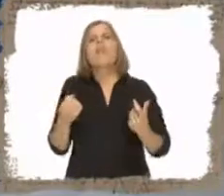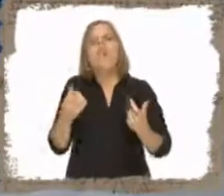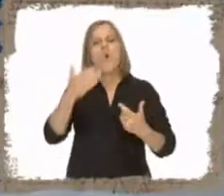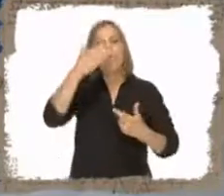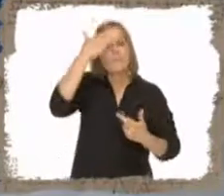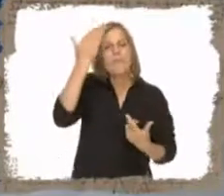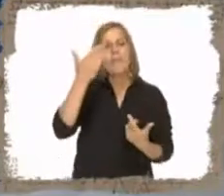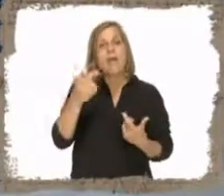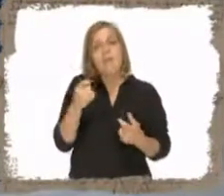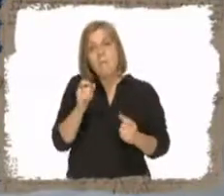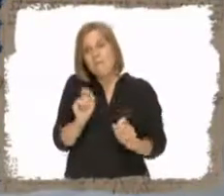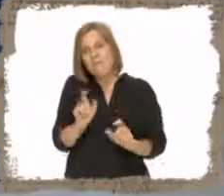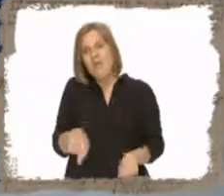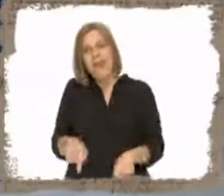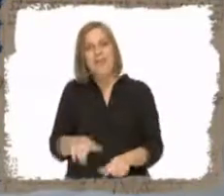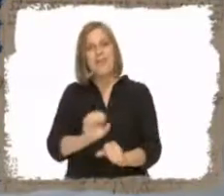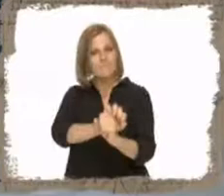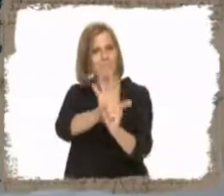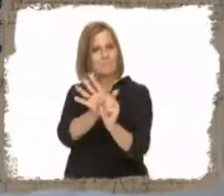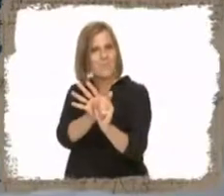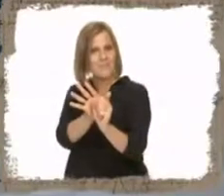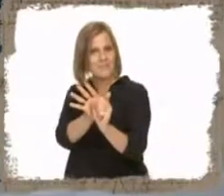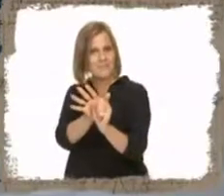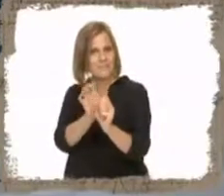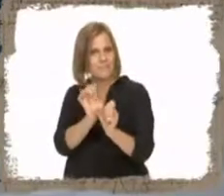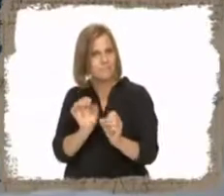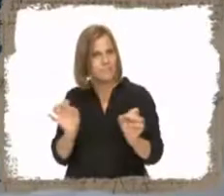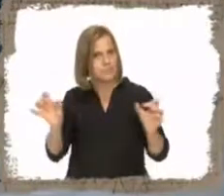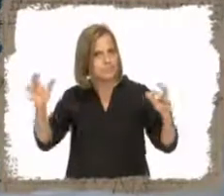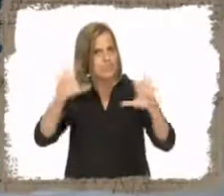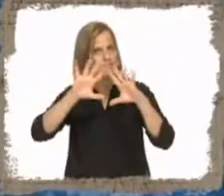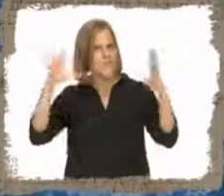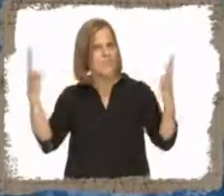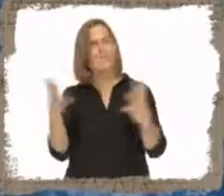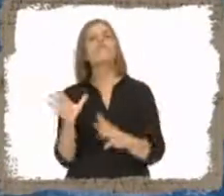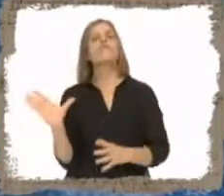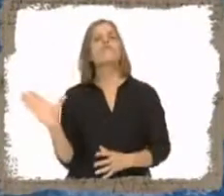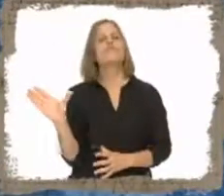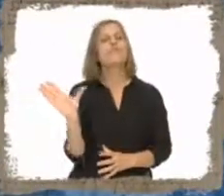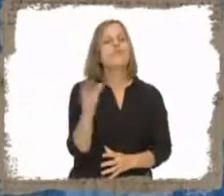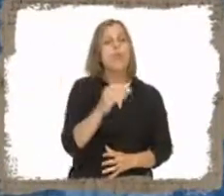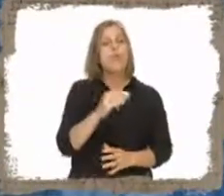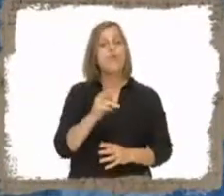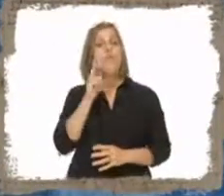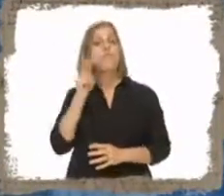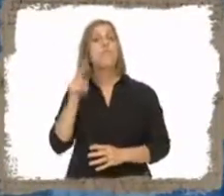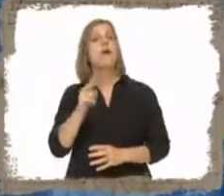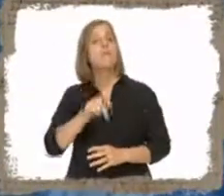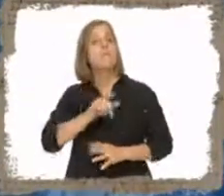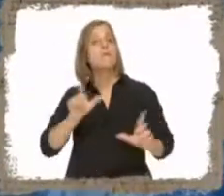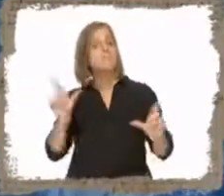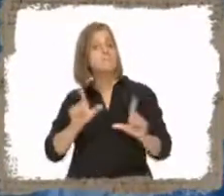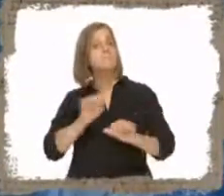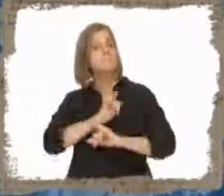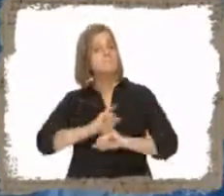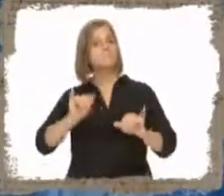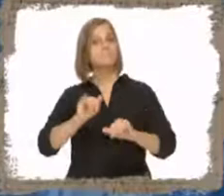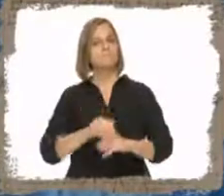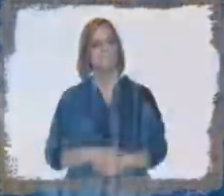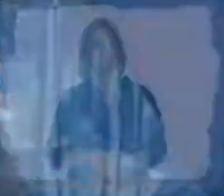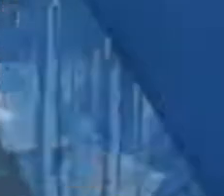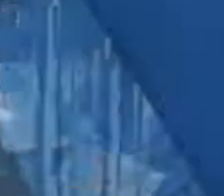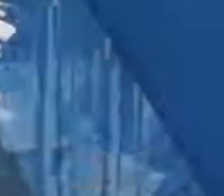de salud, como lo es en este caso el COVID-19, la pandemia. Todo esto lo vamos a ver en el siguiente